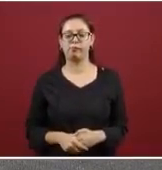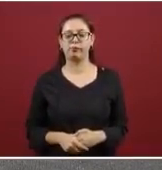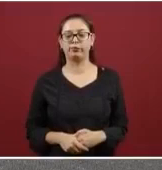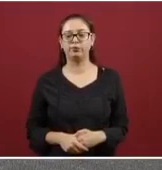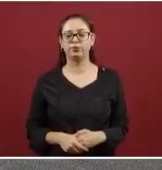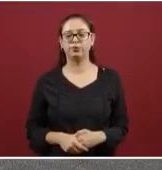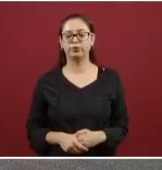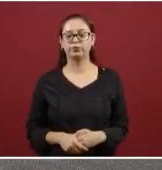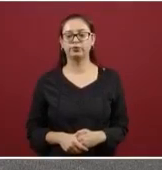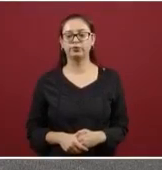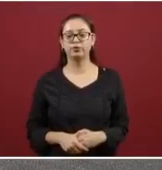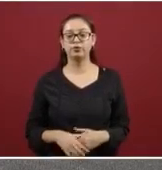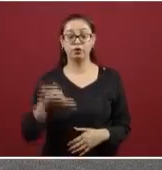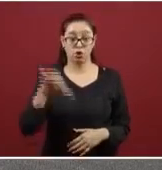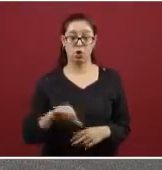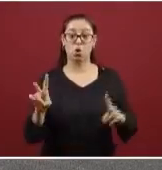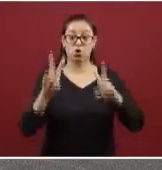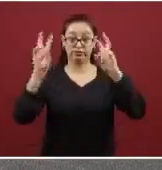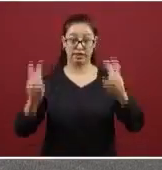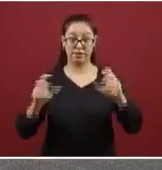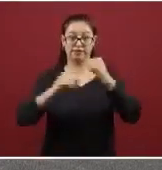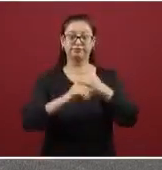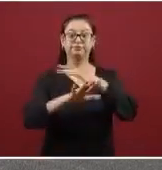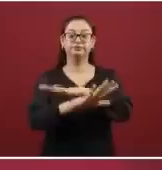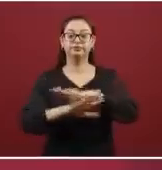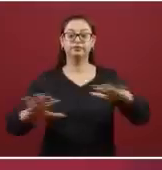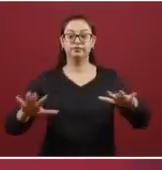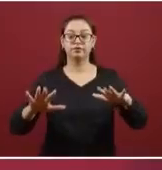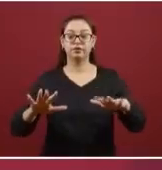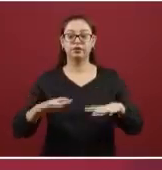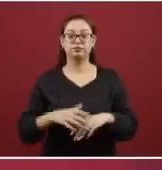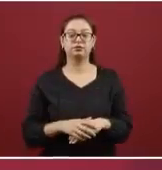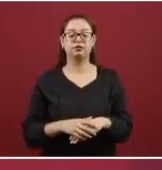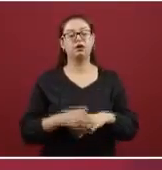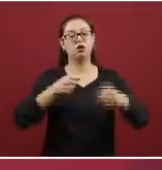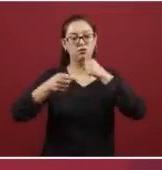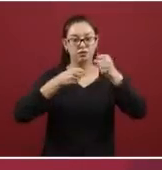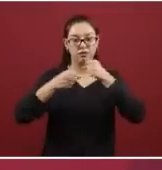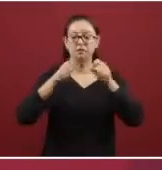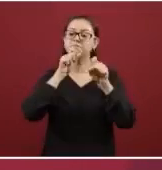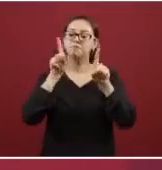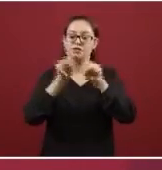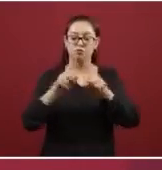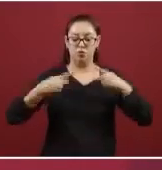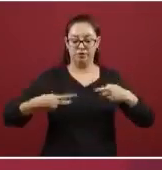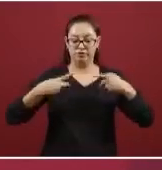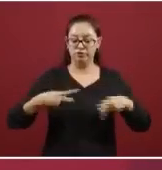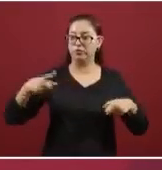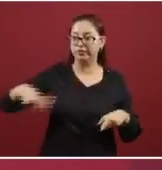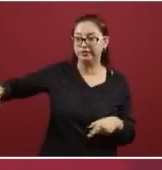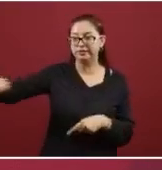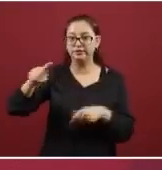las compañeras, compañeros de los medios de comunicación y a los ciudadanos que nos ven, que